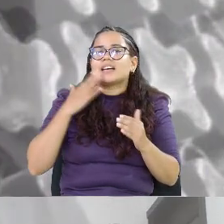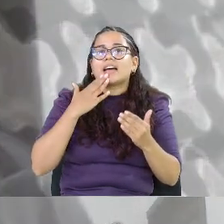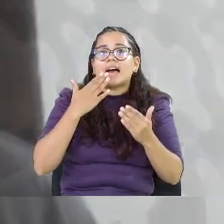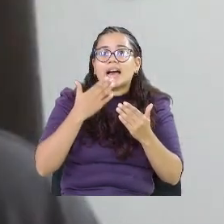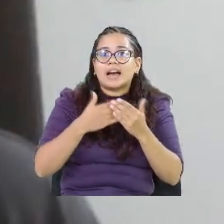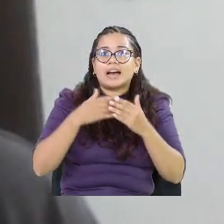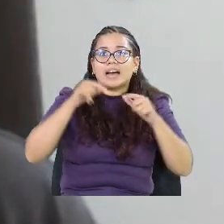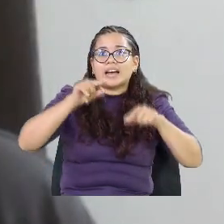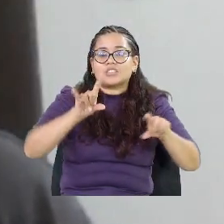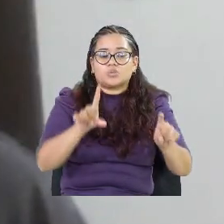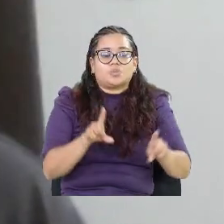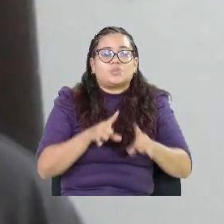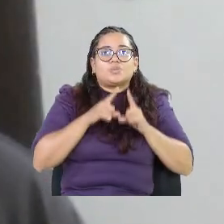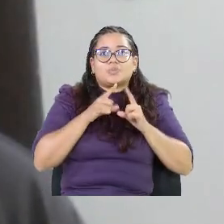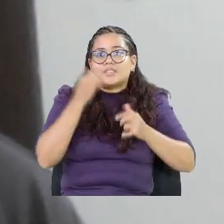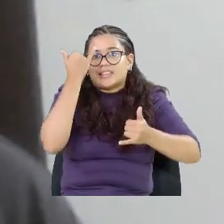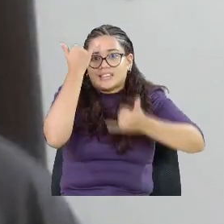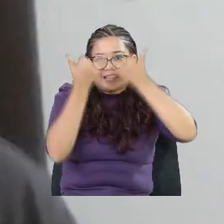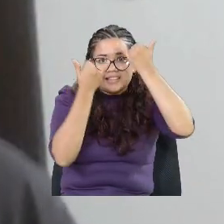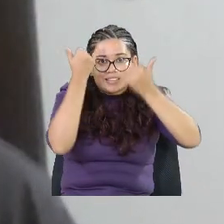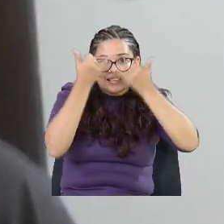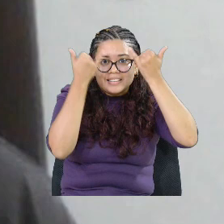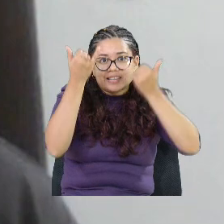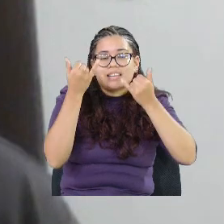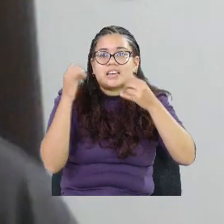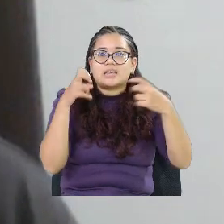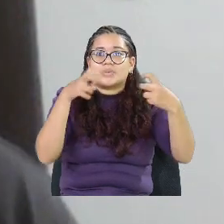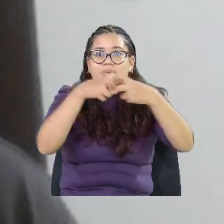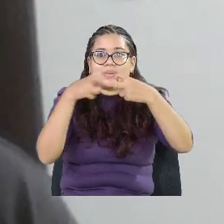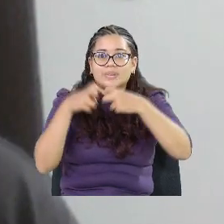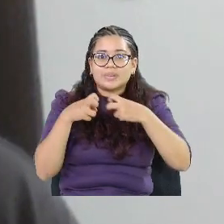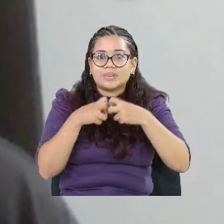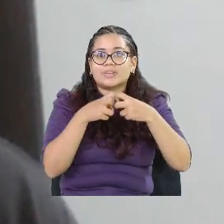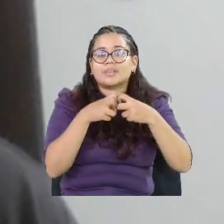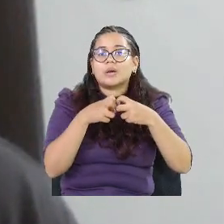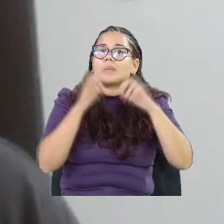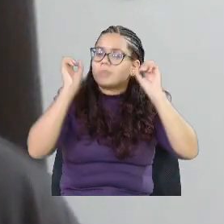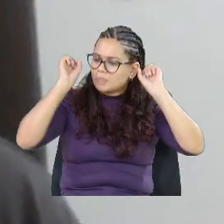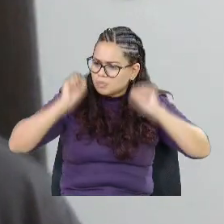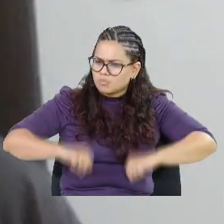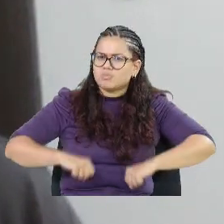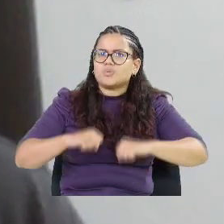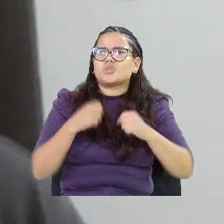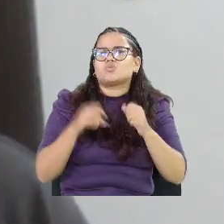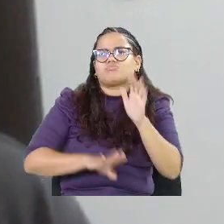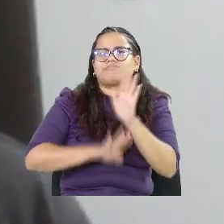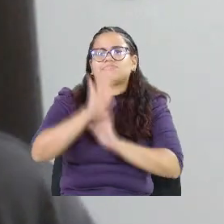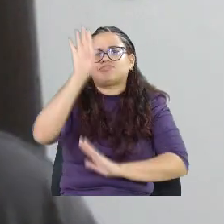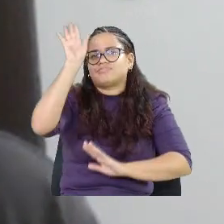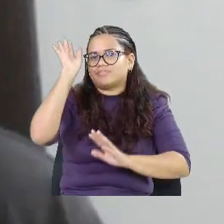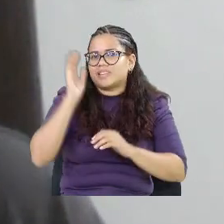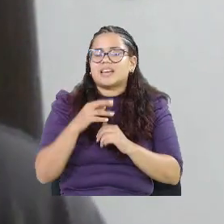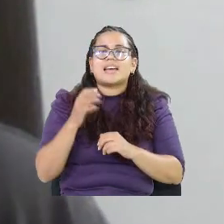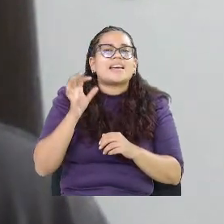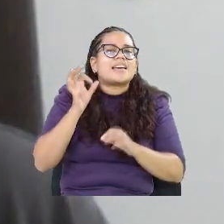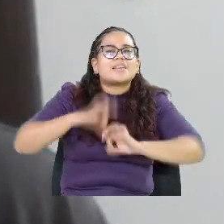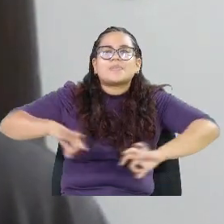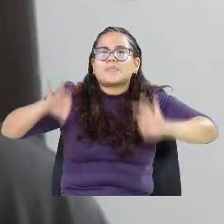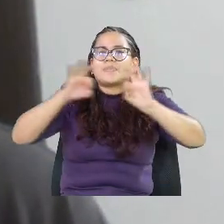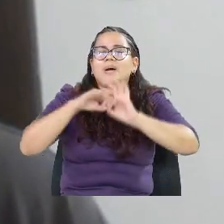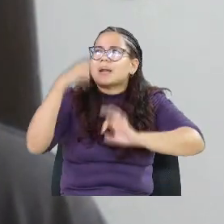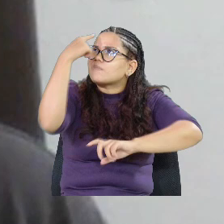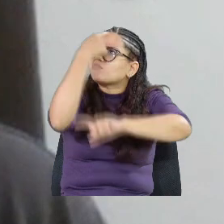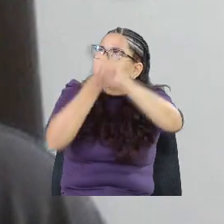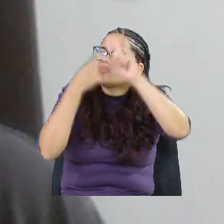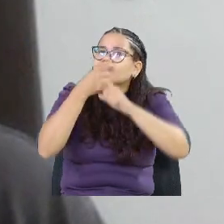a la inspiración, la creatividad, a la conectividad, pues de que podemos lograr grandes cosas. Simplemente es cuestión de pensarlo